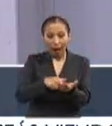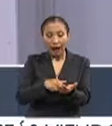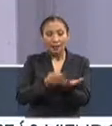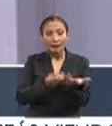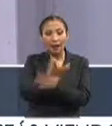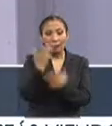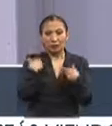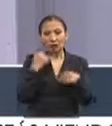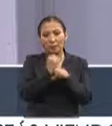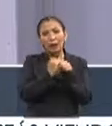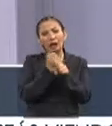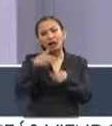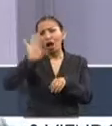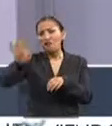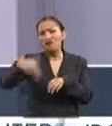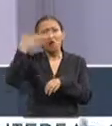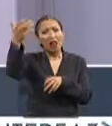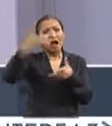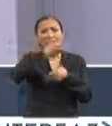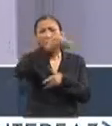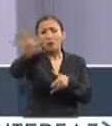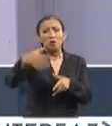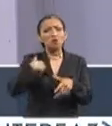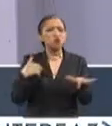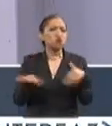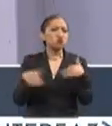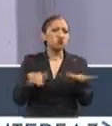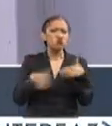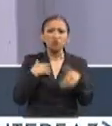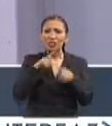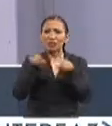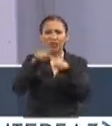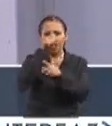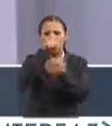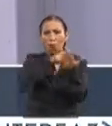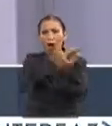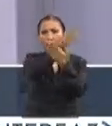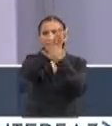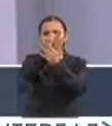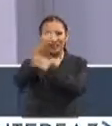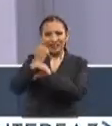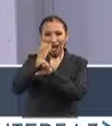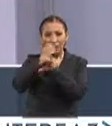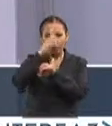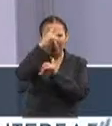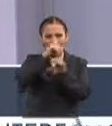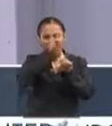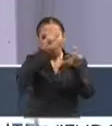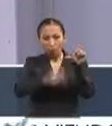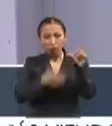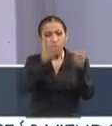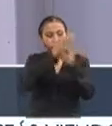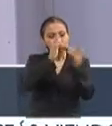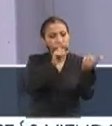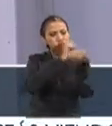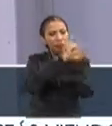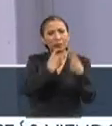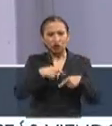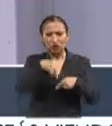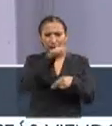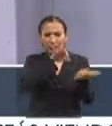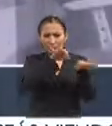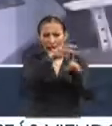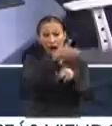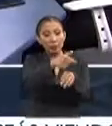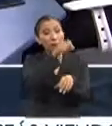los investigadores al campo mexicano, a diversos estados de la República, entran en contacto con los campesinos